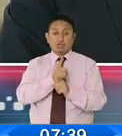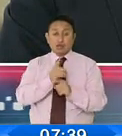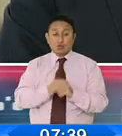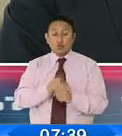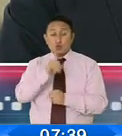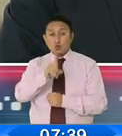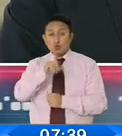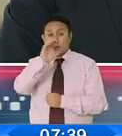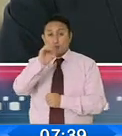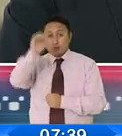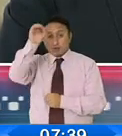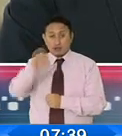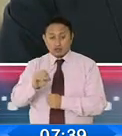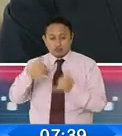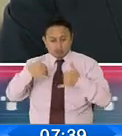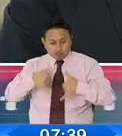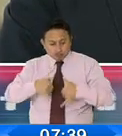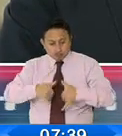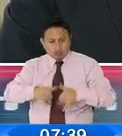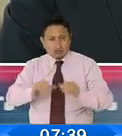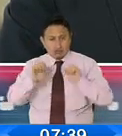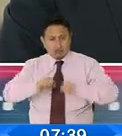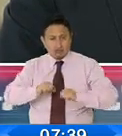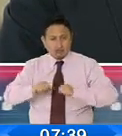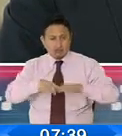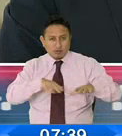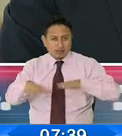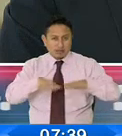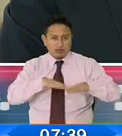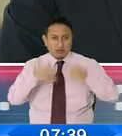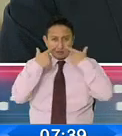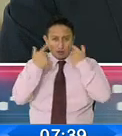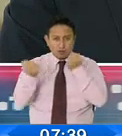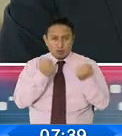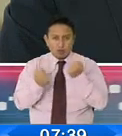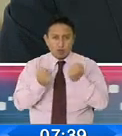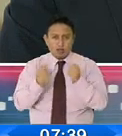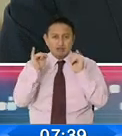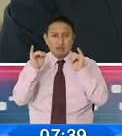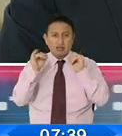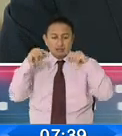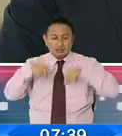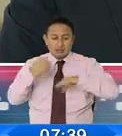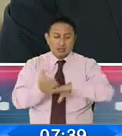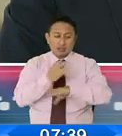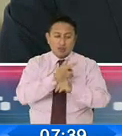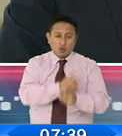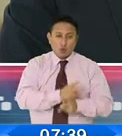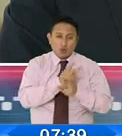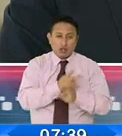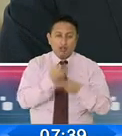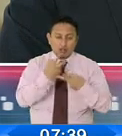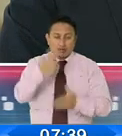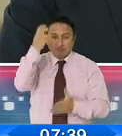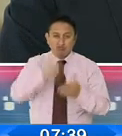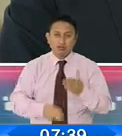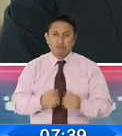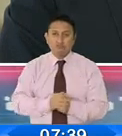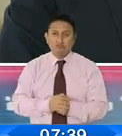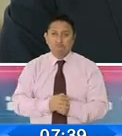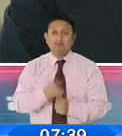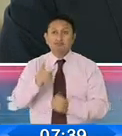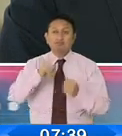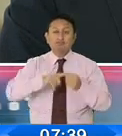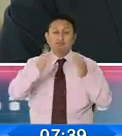restante, seguiremos desplegando nuestras actividades operativas lúdicas, preventivas y también sancionatorias. Y decirles a los